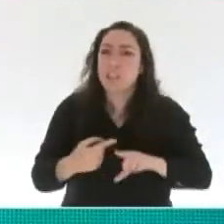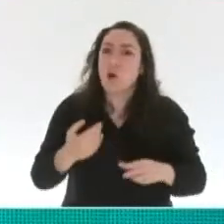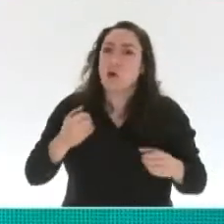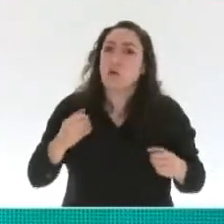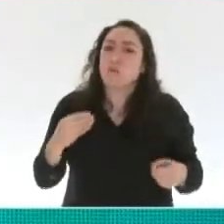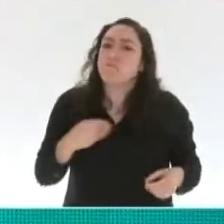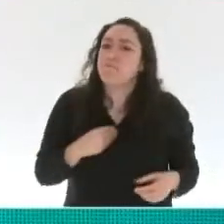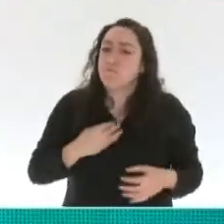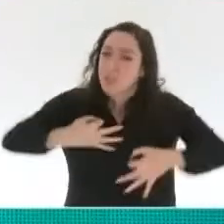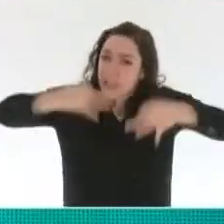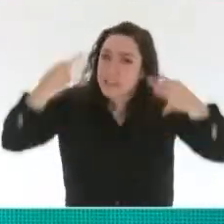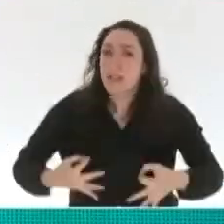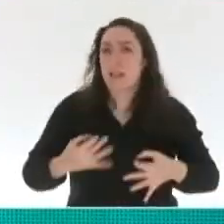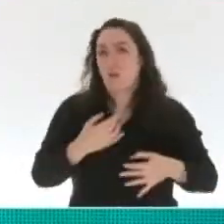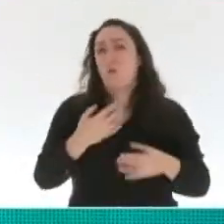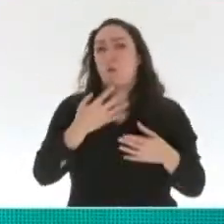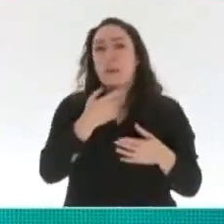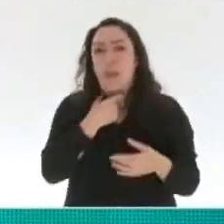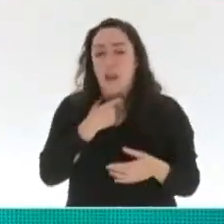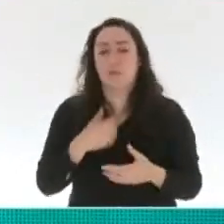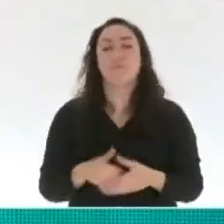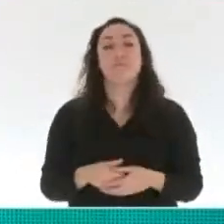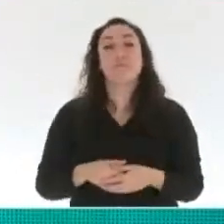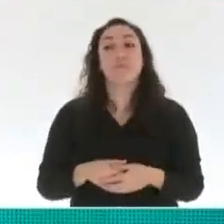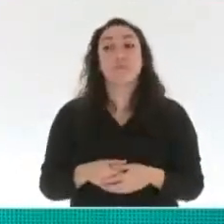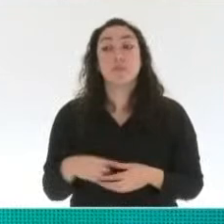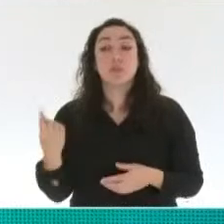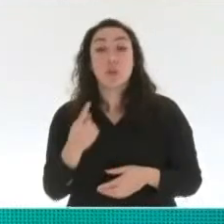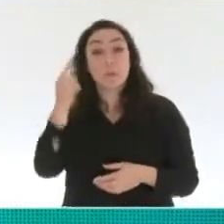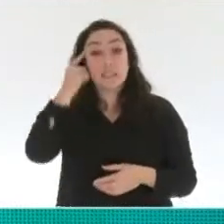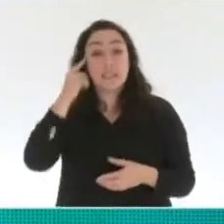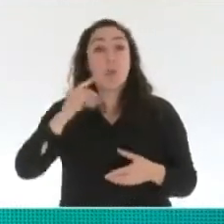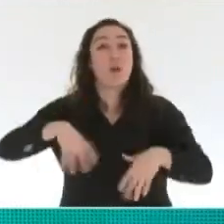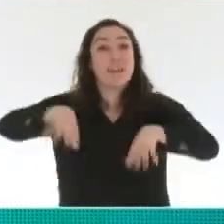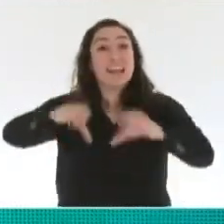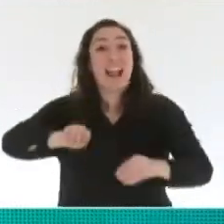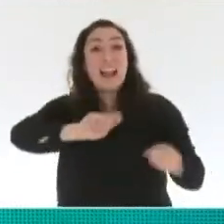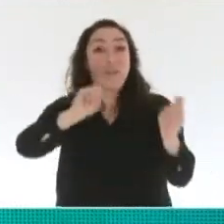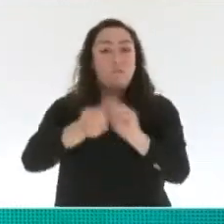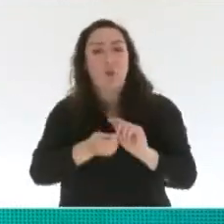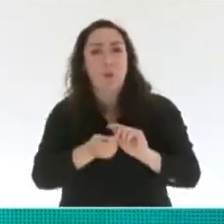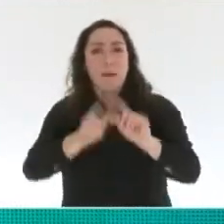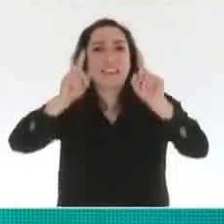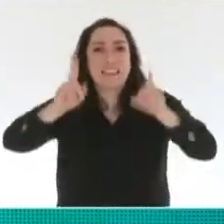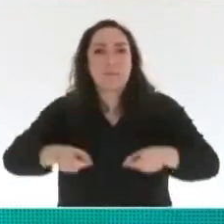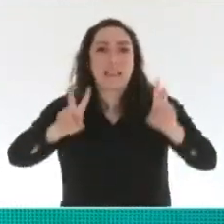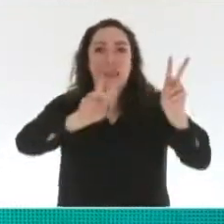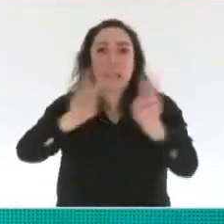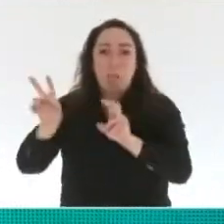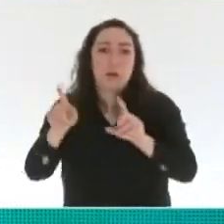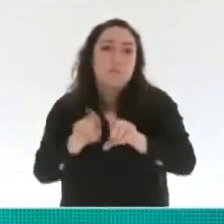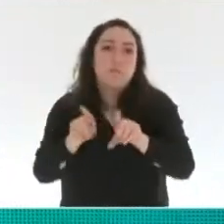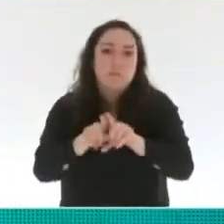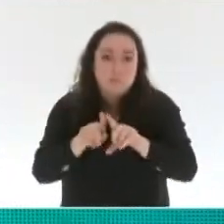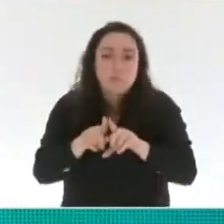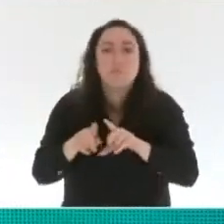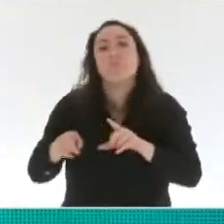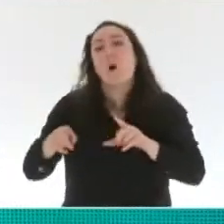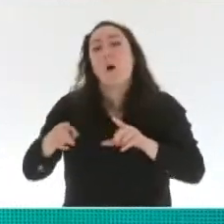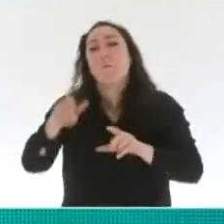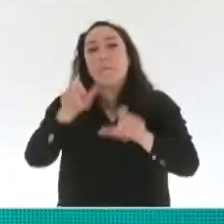la cumplir queremos que esa reforma integral incluya cuestiones como que la elección a